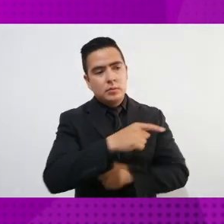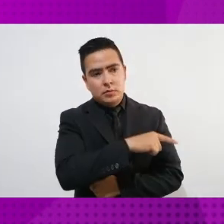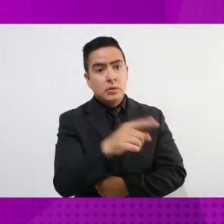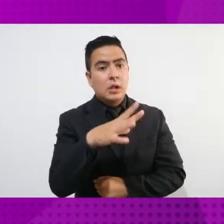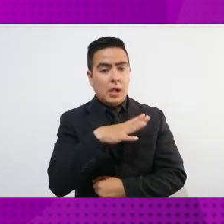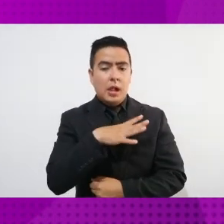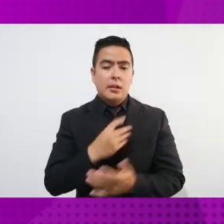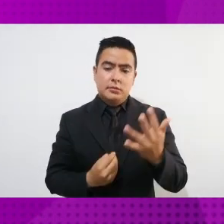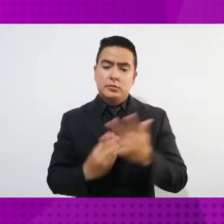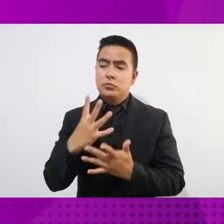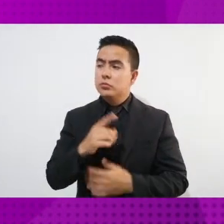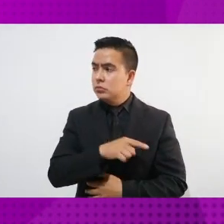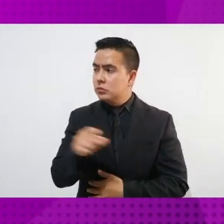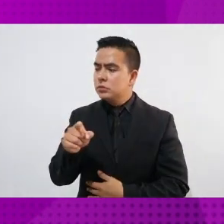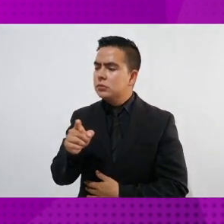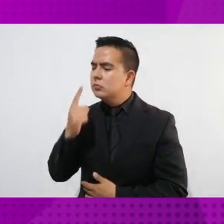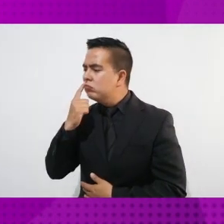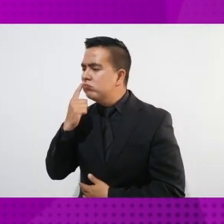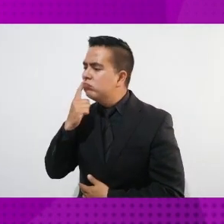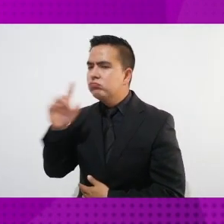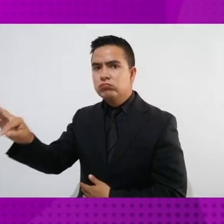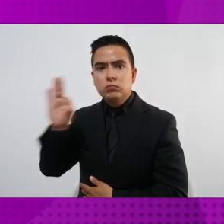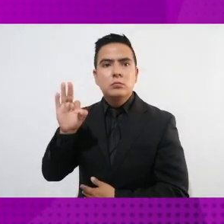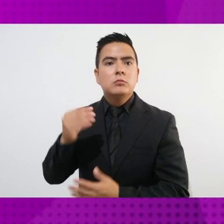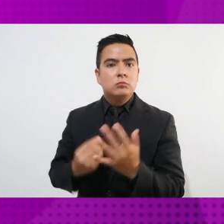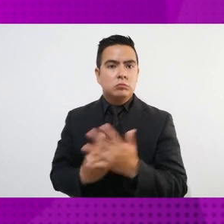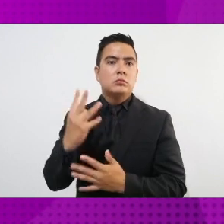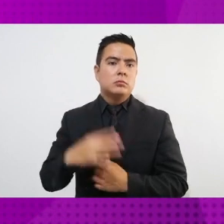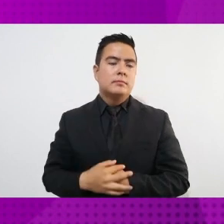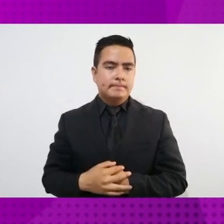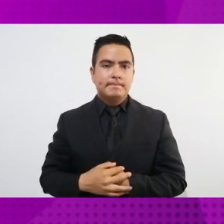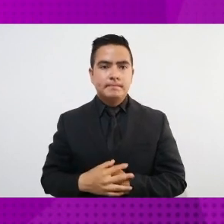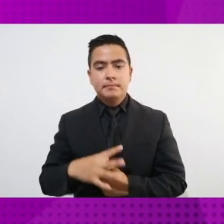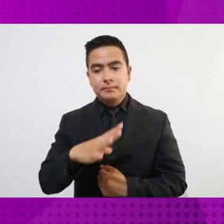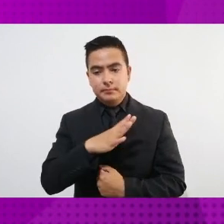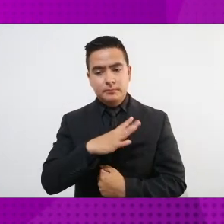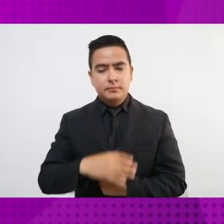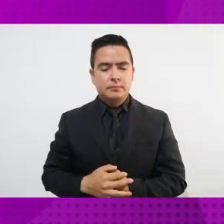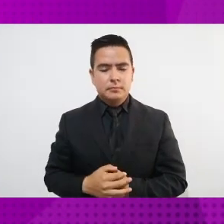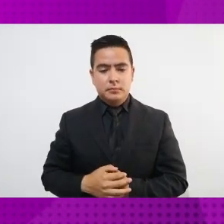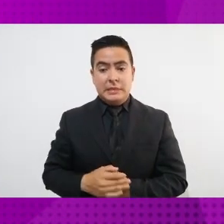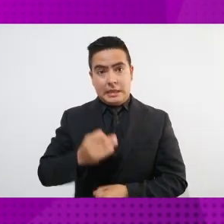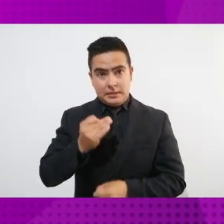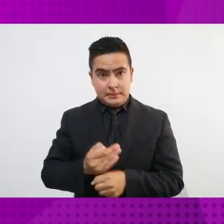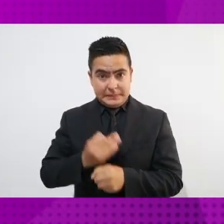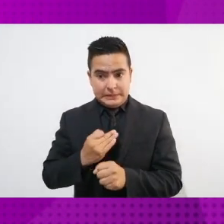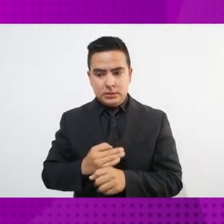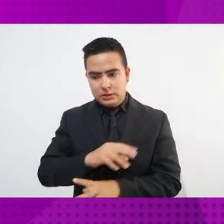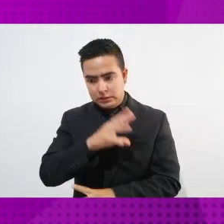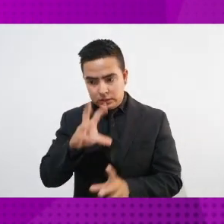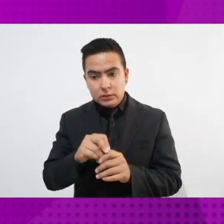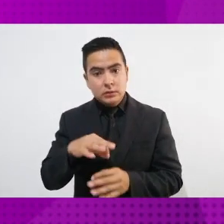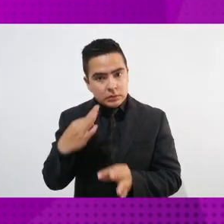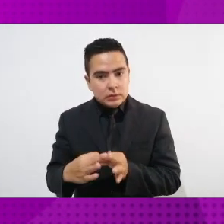tendrá necesariamente que participar nuevamente para la integración de la nueva legislatura. Y claro, al no tener un